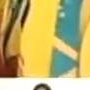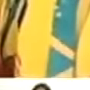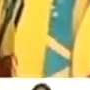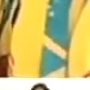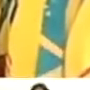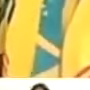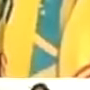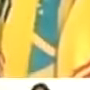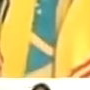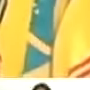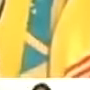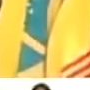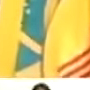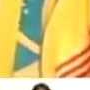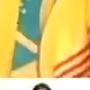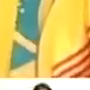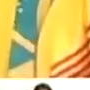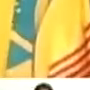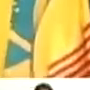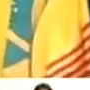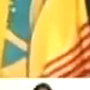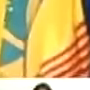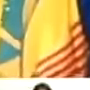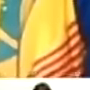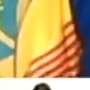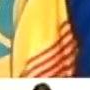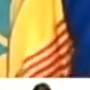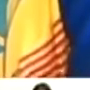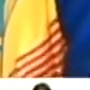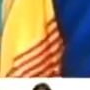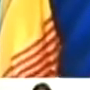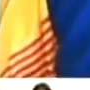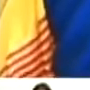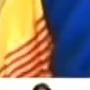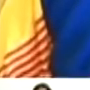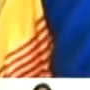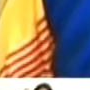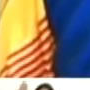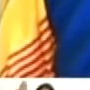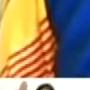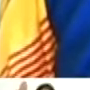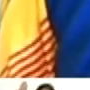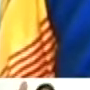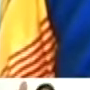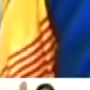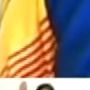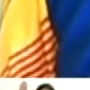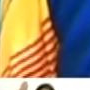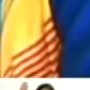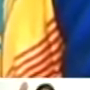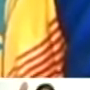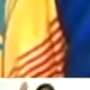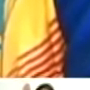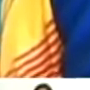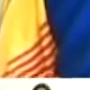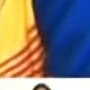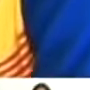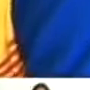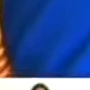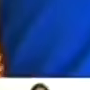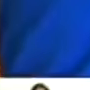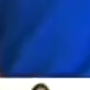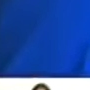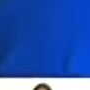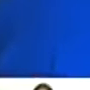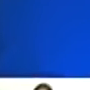bandera nacional vemos entonces allí como en esta fotografía este selfie que realiza el presidente de la república los